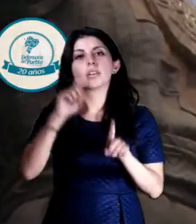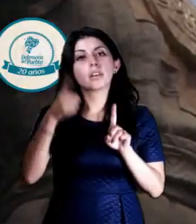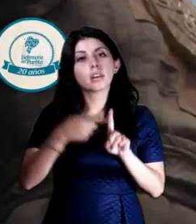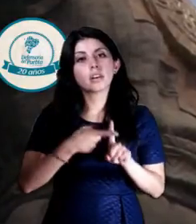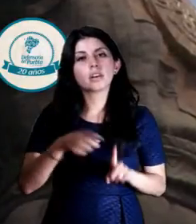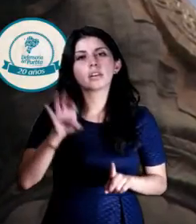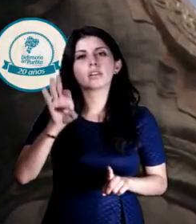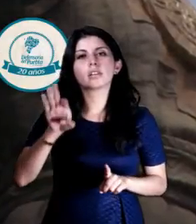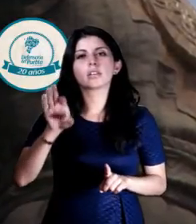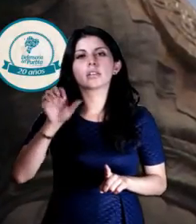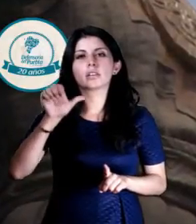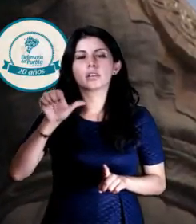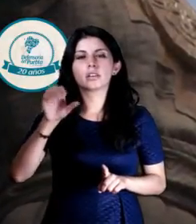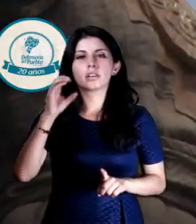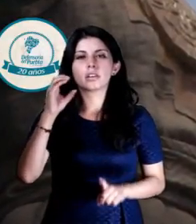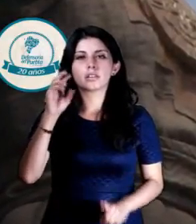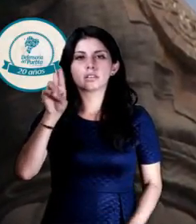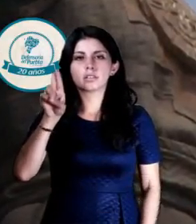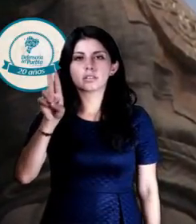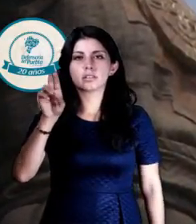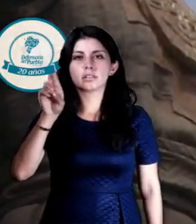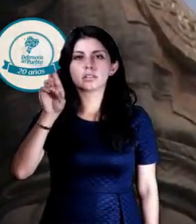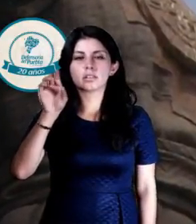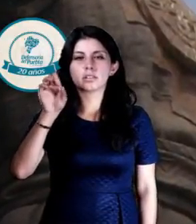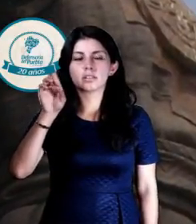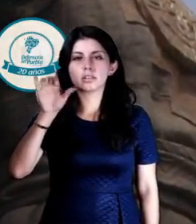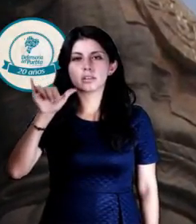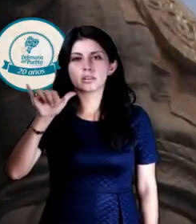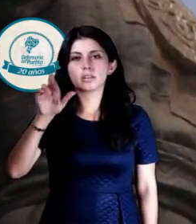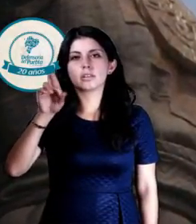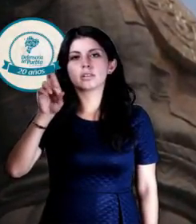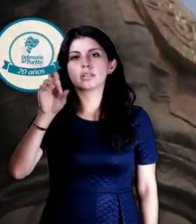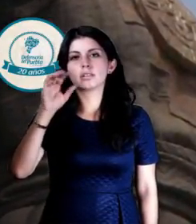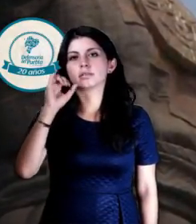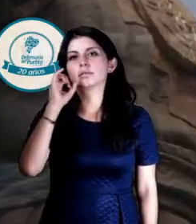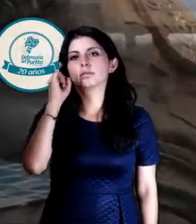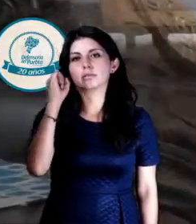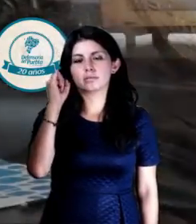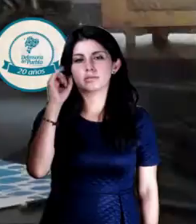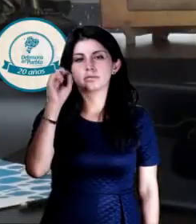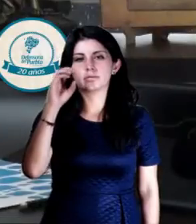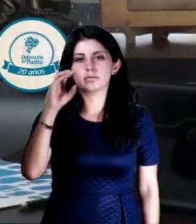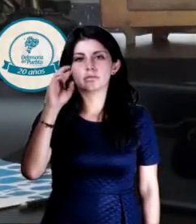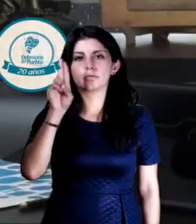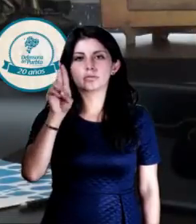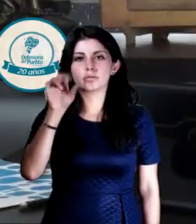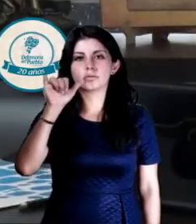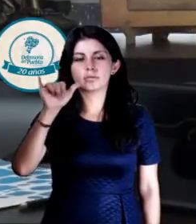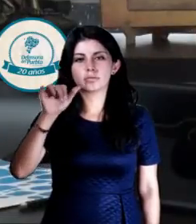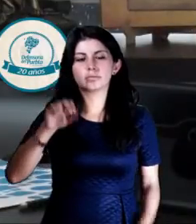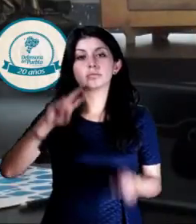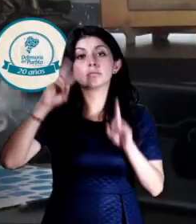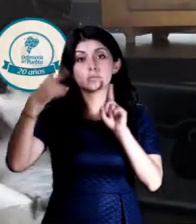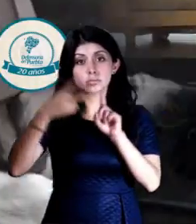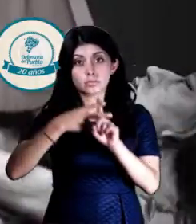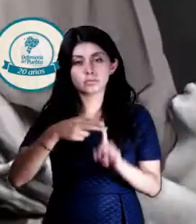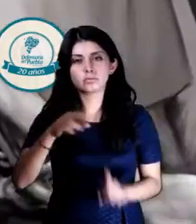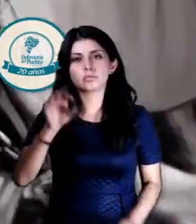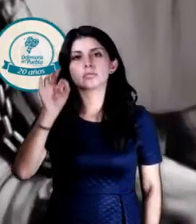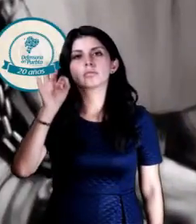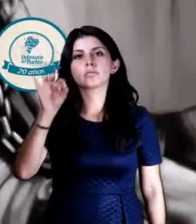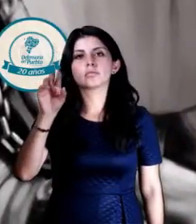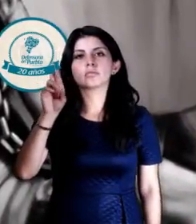compleja administración imperial inca y observar los abusos contra los súbditos. Miraron el rol del protector de los